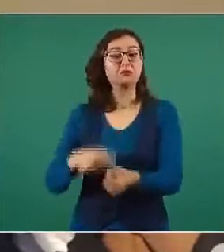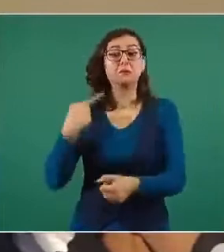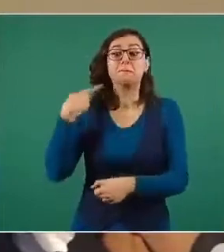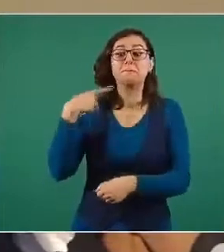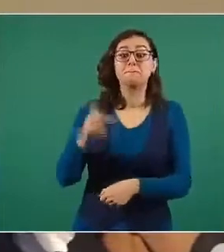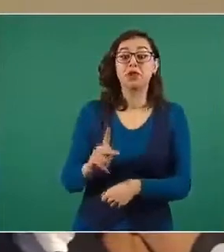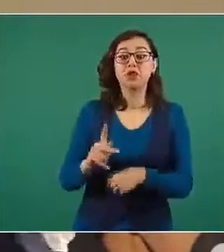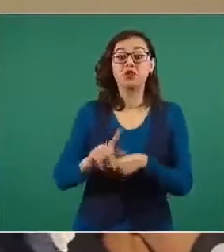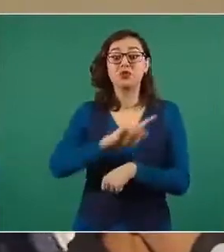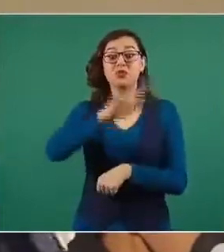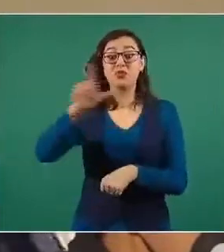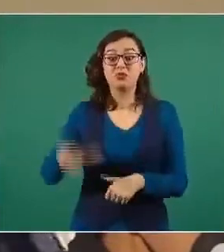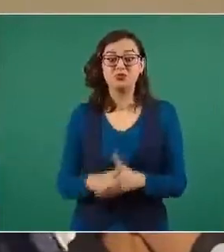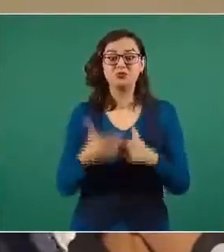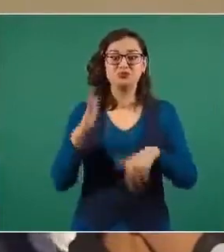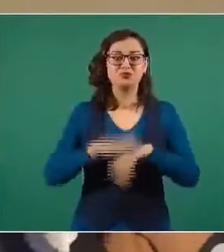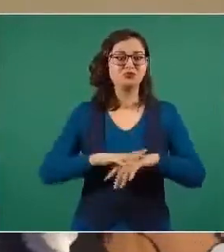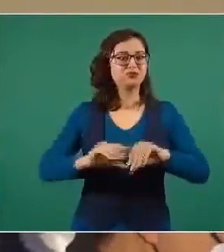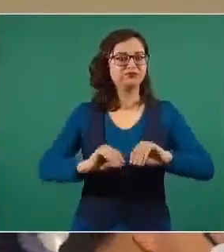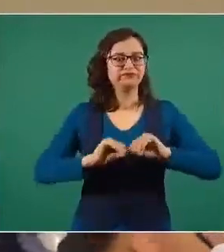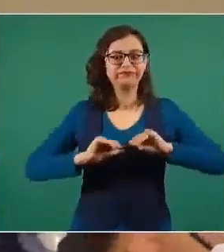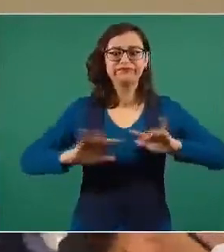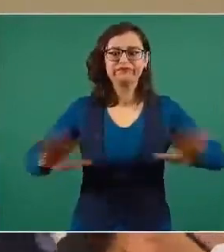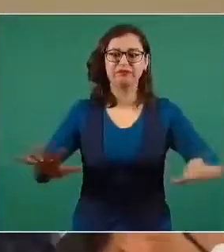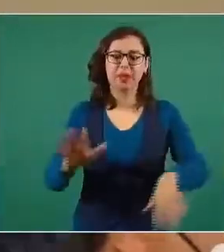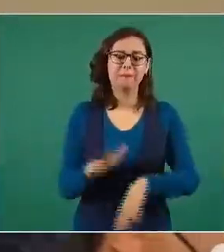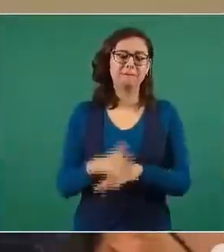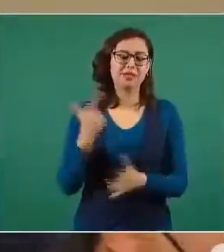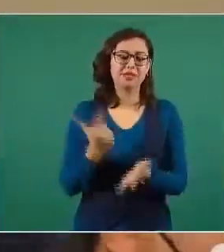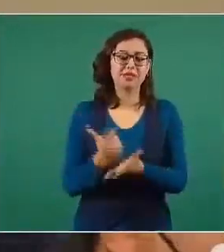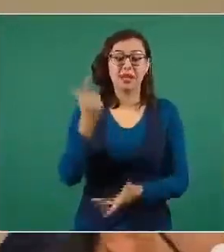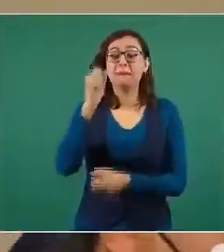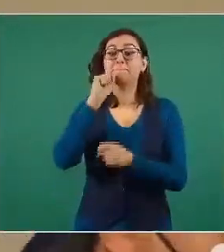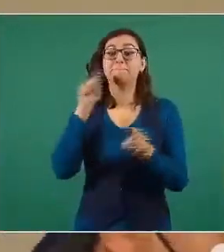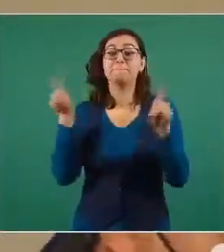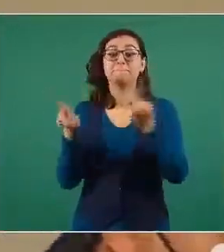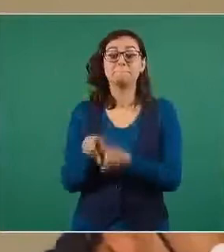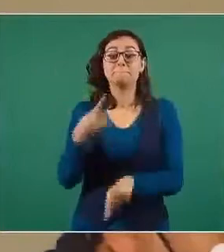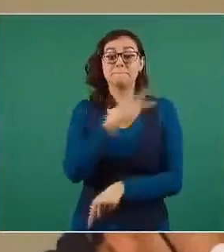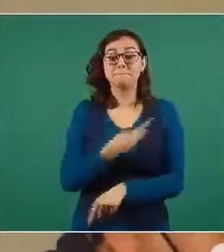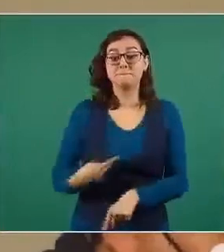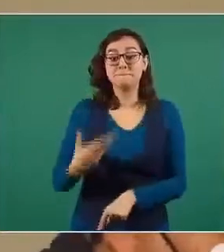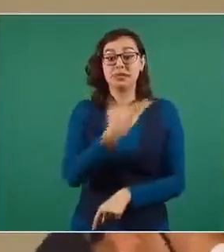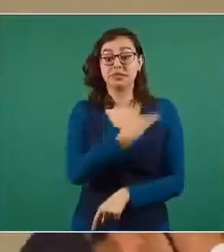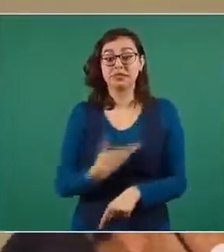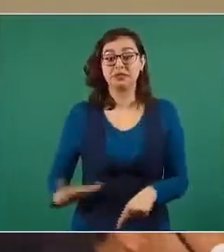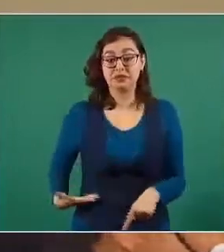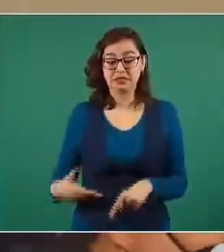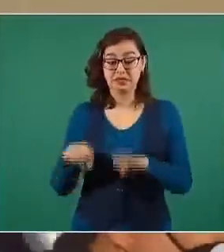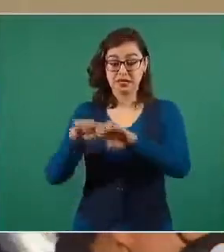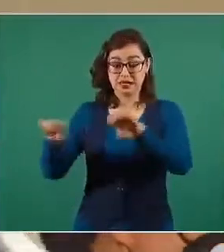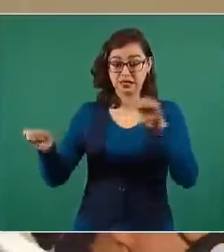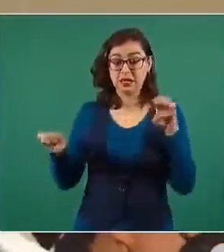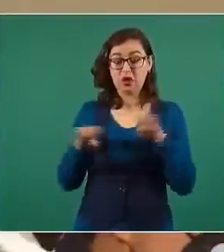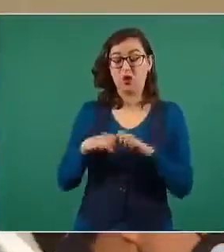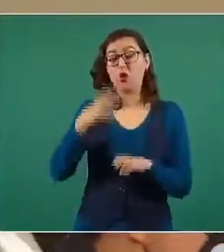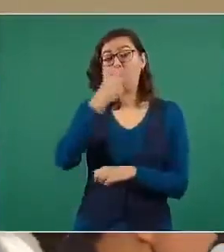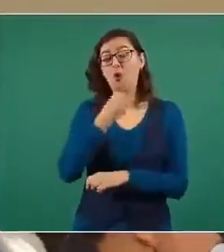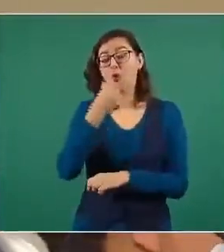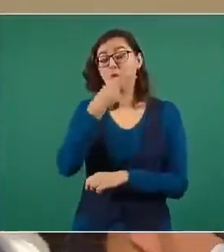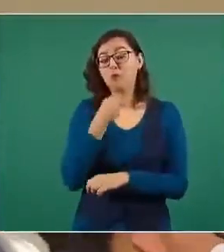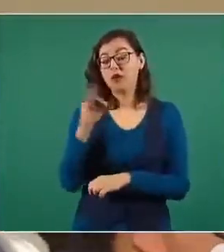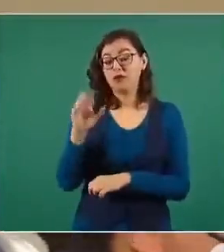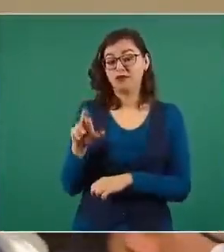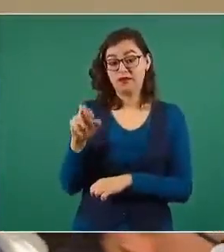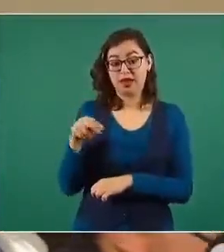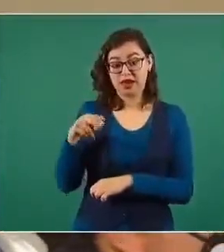después de que se filtrara un nuevo audio, en esta ocasión del vicepresidente del equipo, el empresario Fernando Fernández, por medio